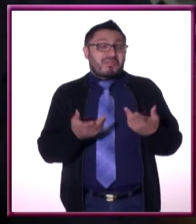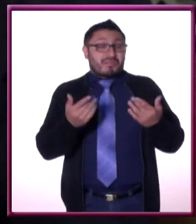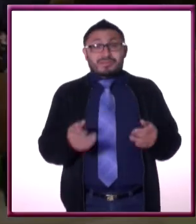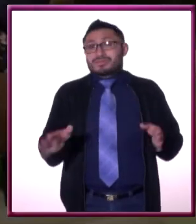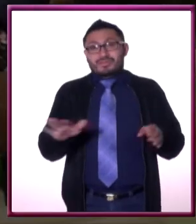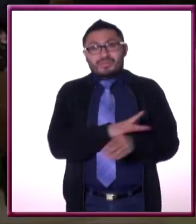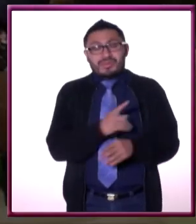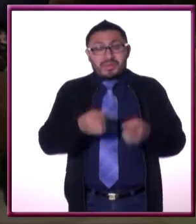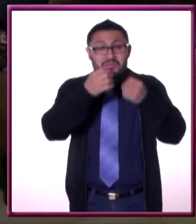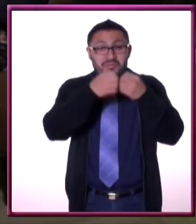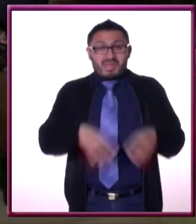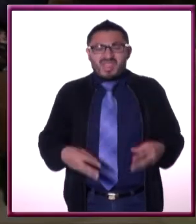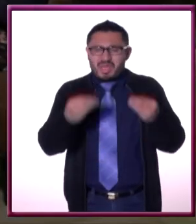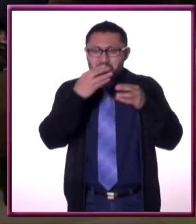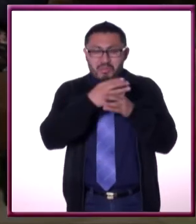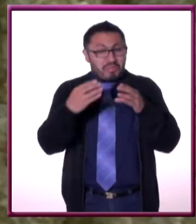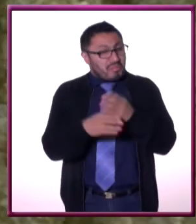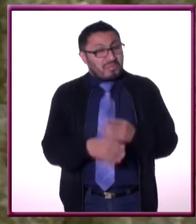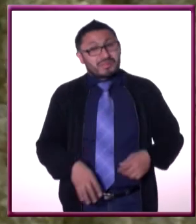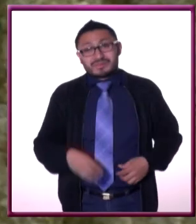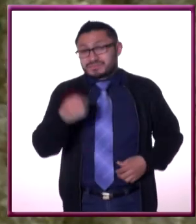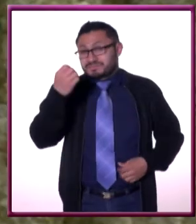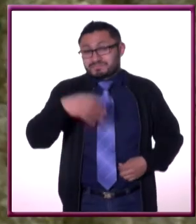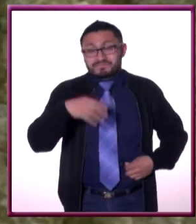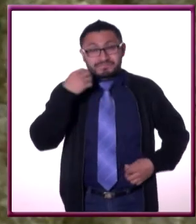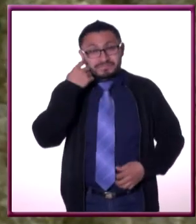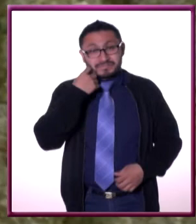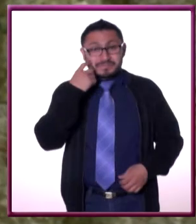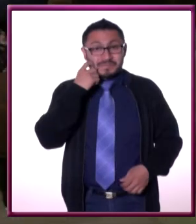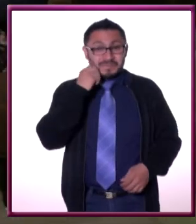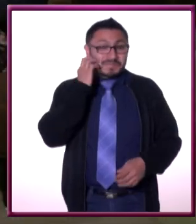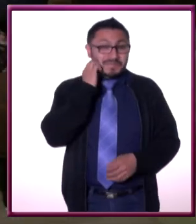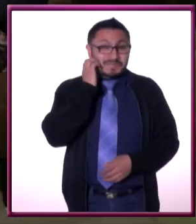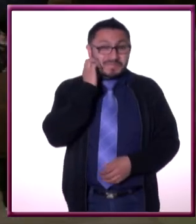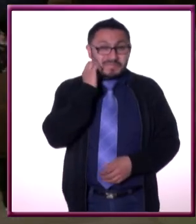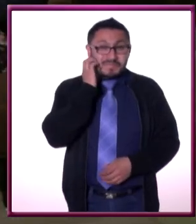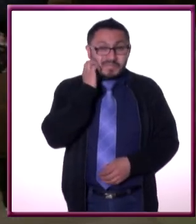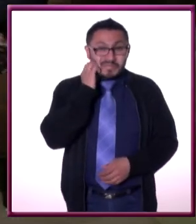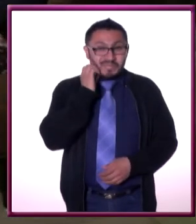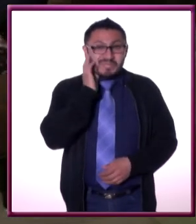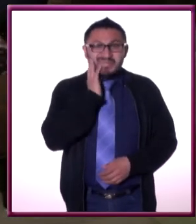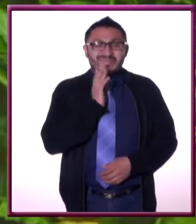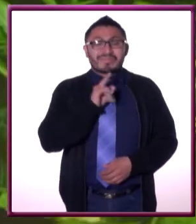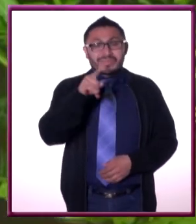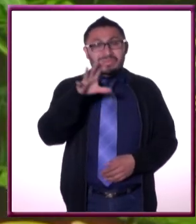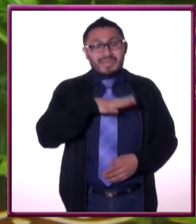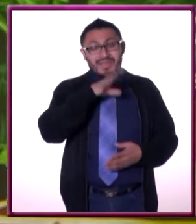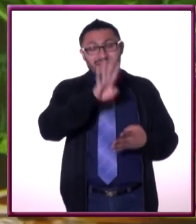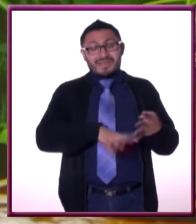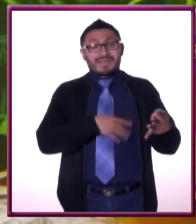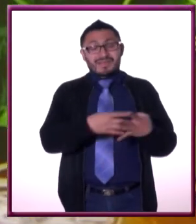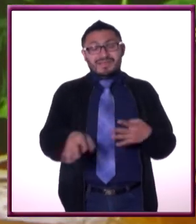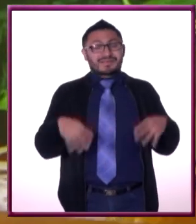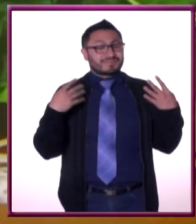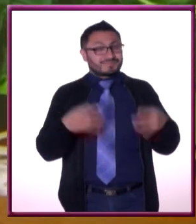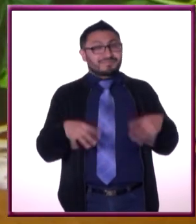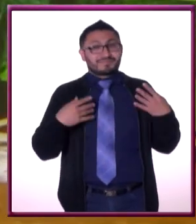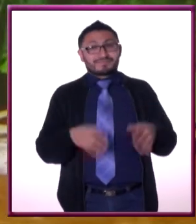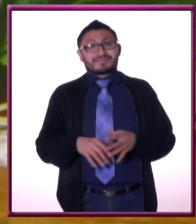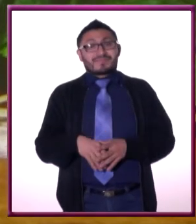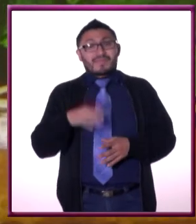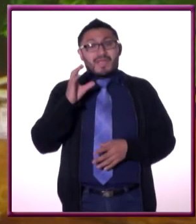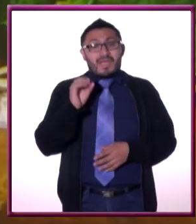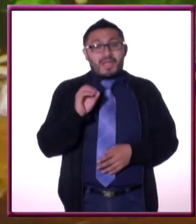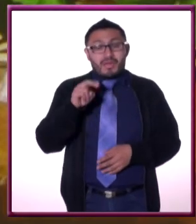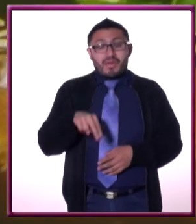estamos perdiendo de muchas cosas. Muy bien. Tienen este calendario Calendario, de quelites así es. de